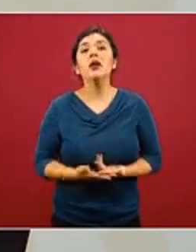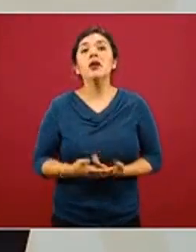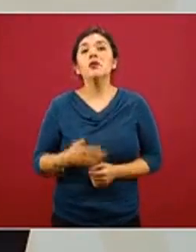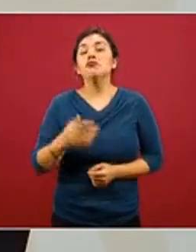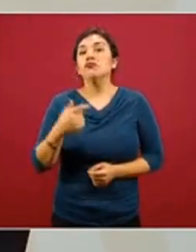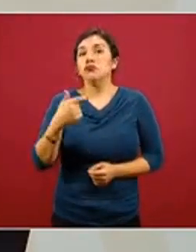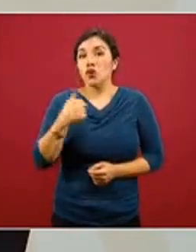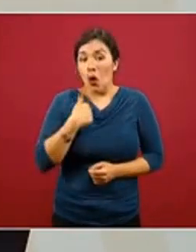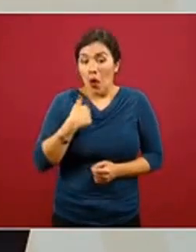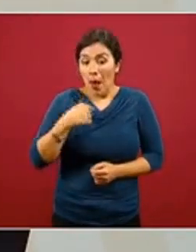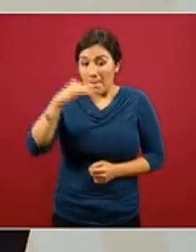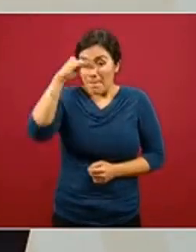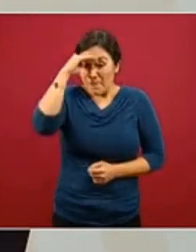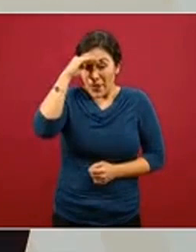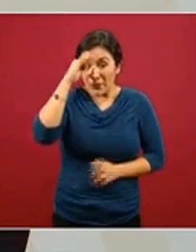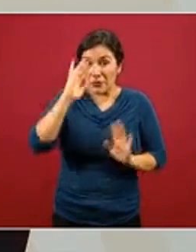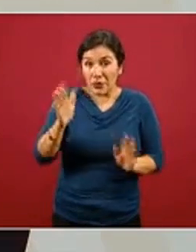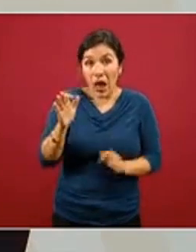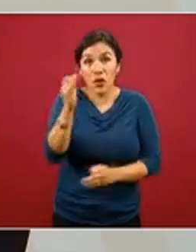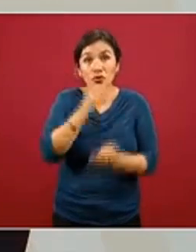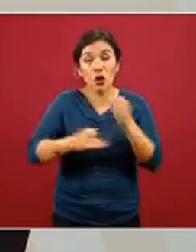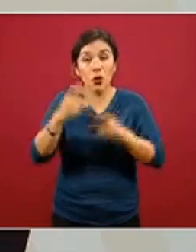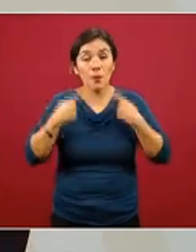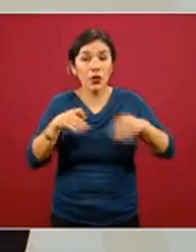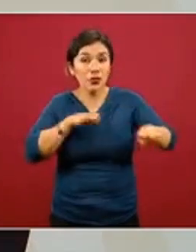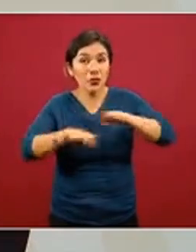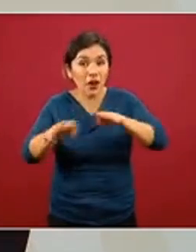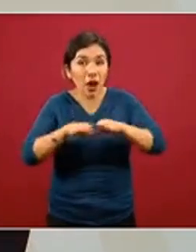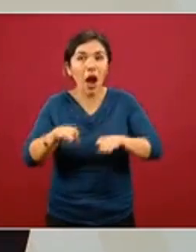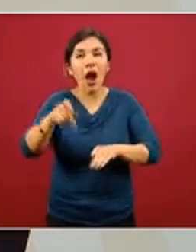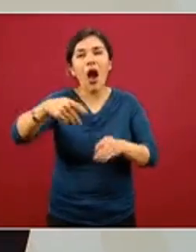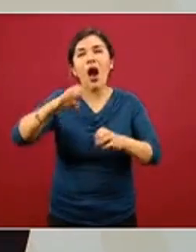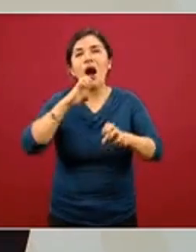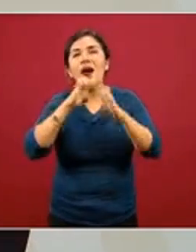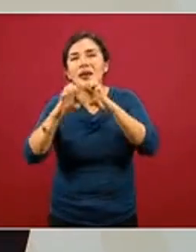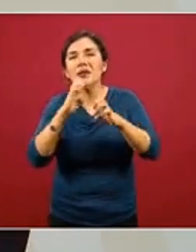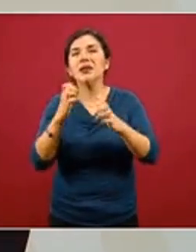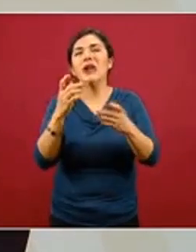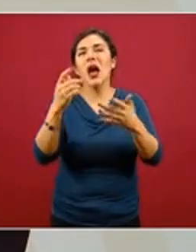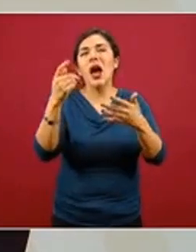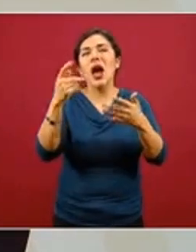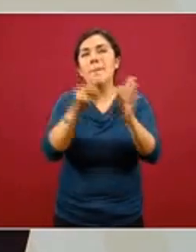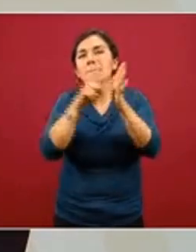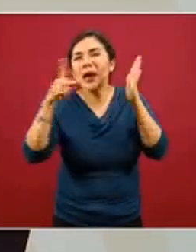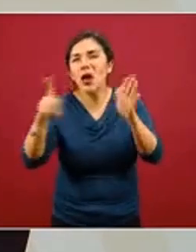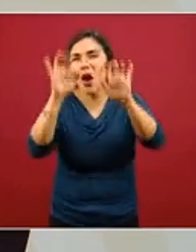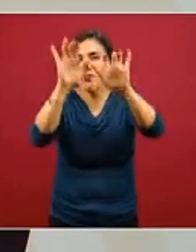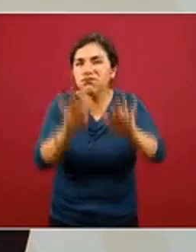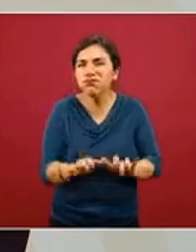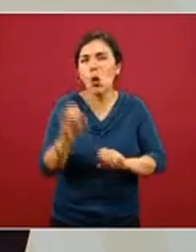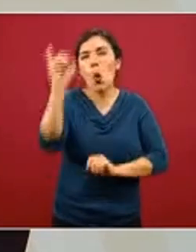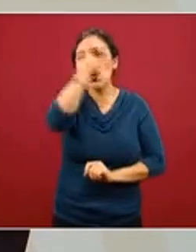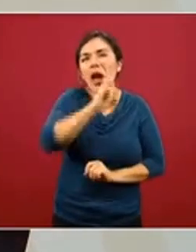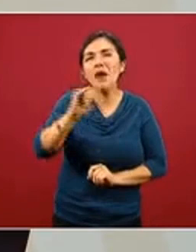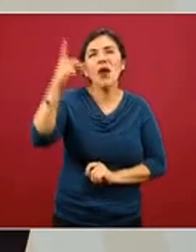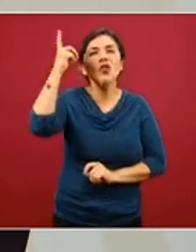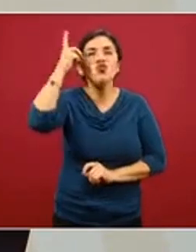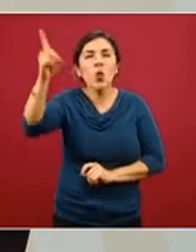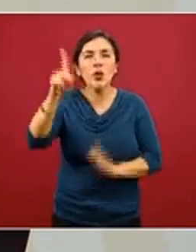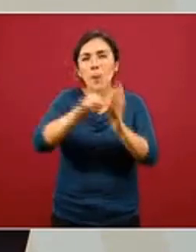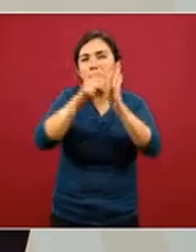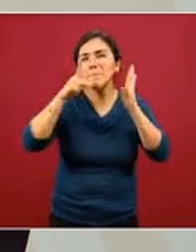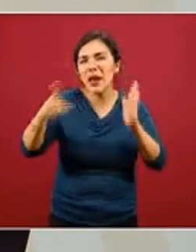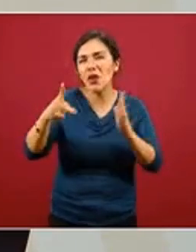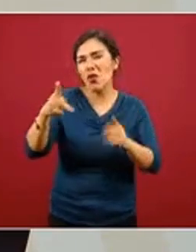Y no asumimos que las y los comunicadores o sus editores o sus jefes de prensa o los dueños de los medios